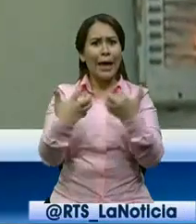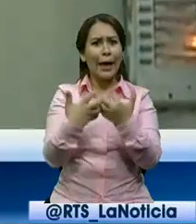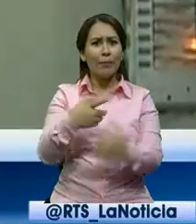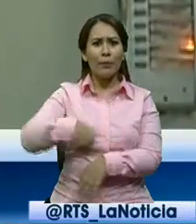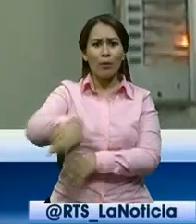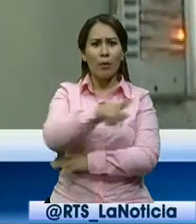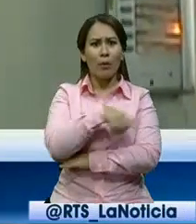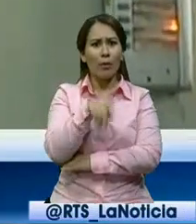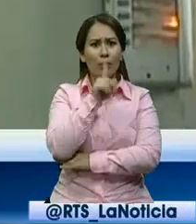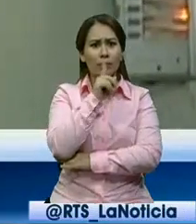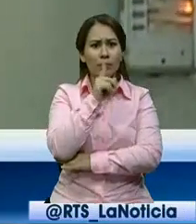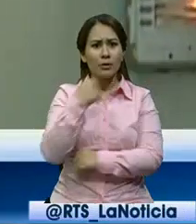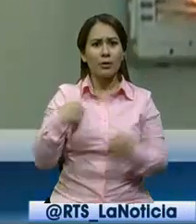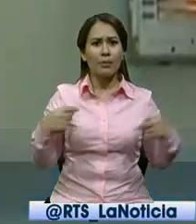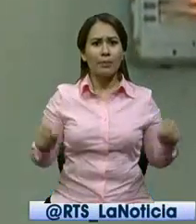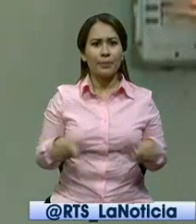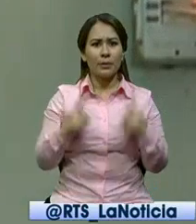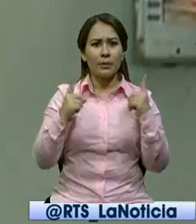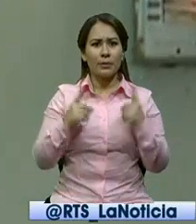Quito informó Iván Casamen.